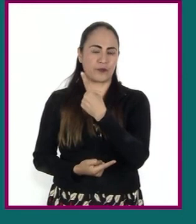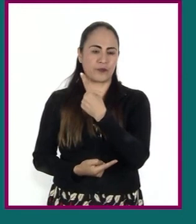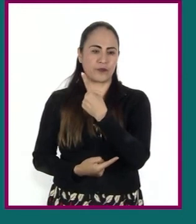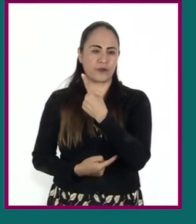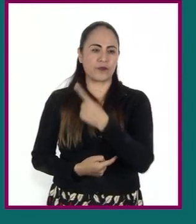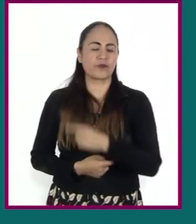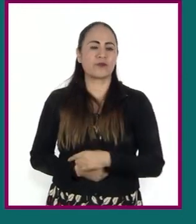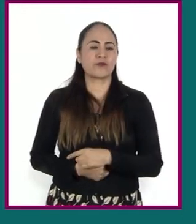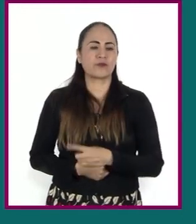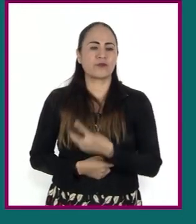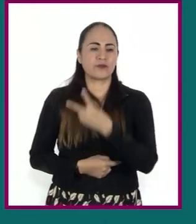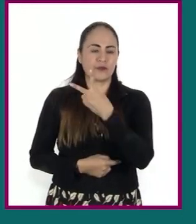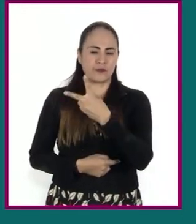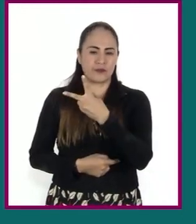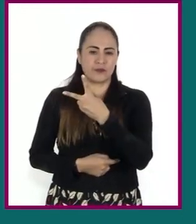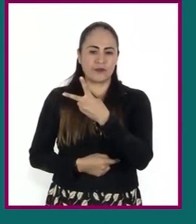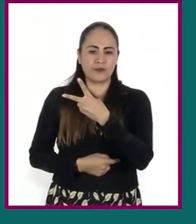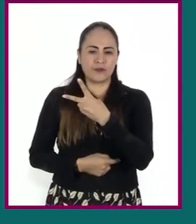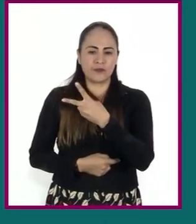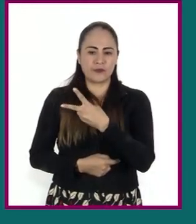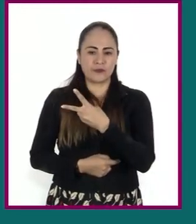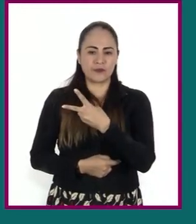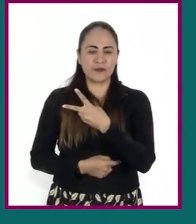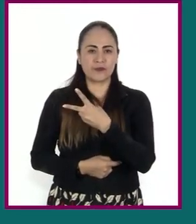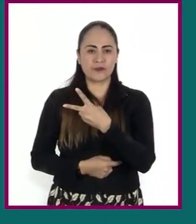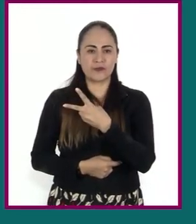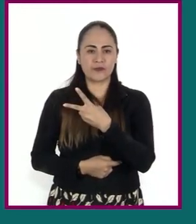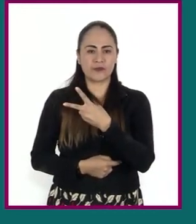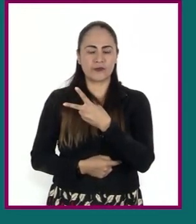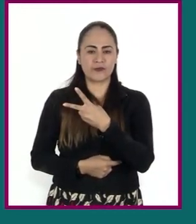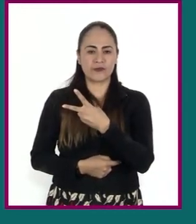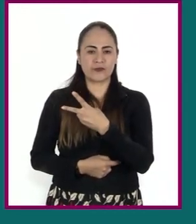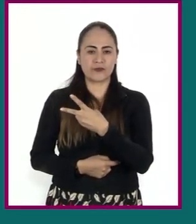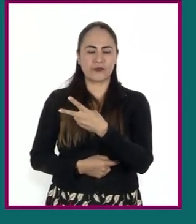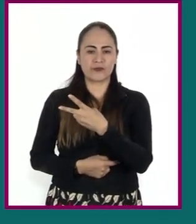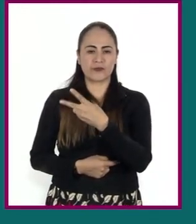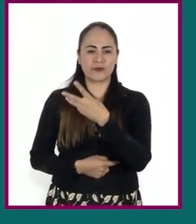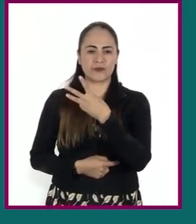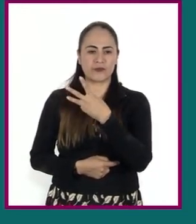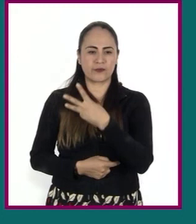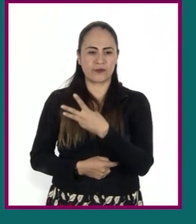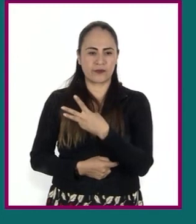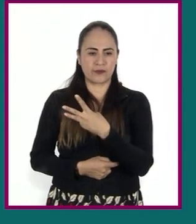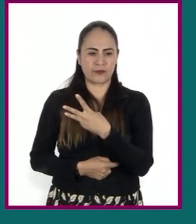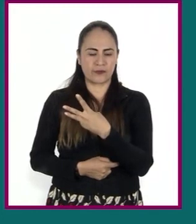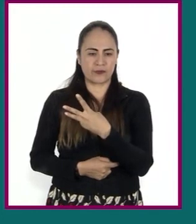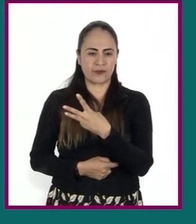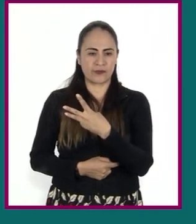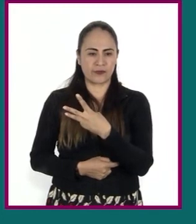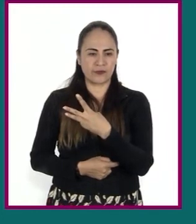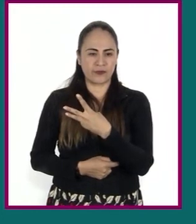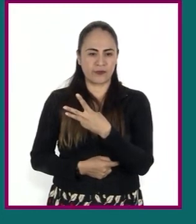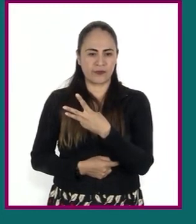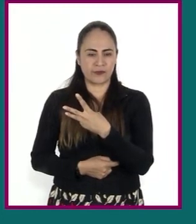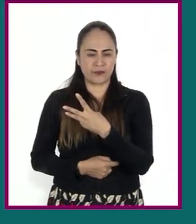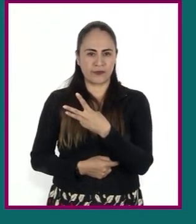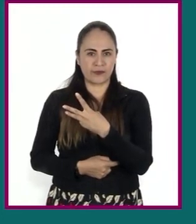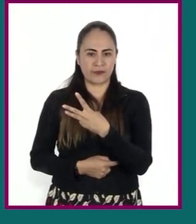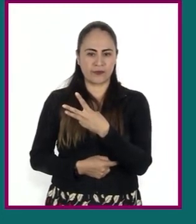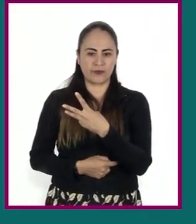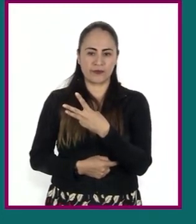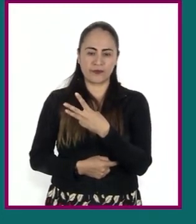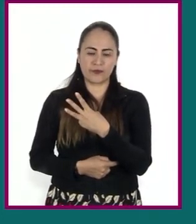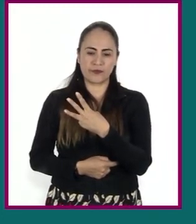universal? 2. ¿Qué propone la ley de gravitación universal? 3. ¿Por qué es